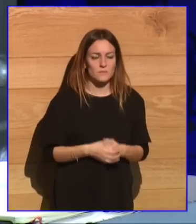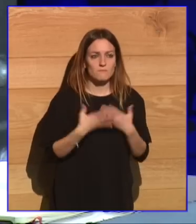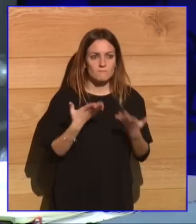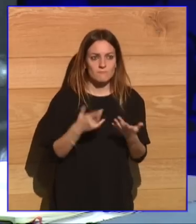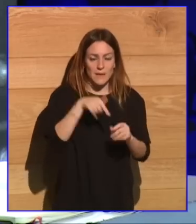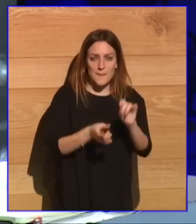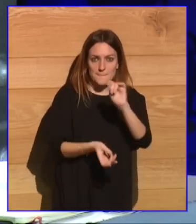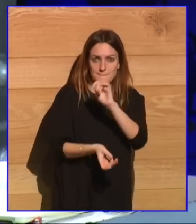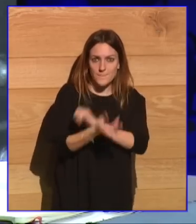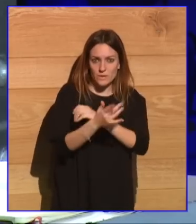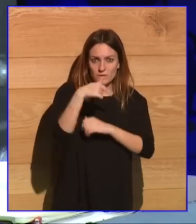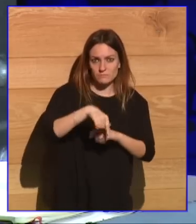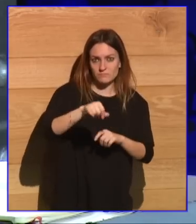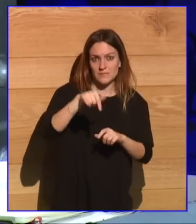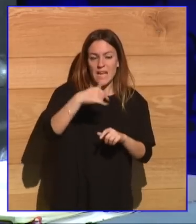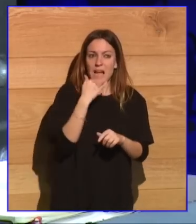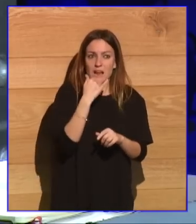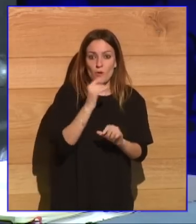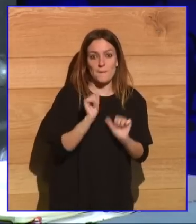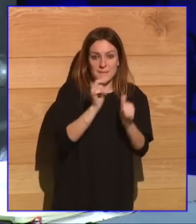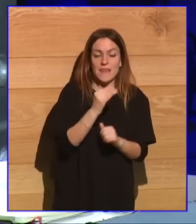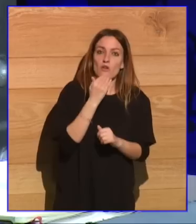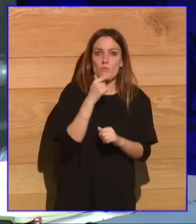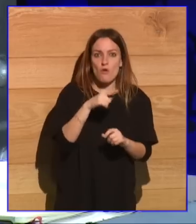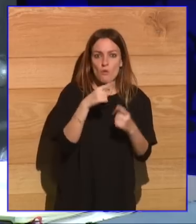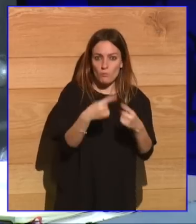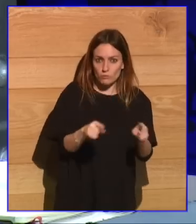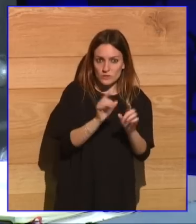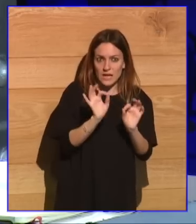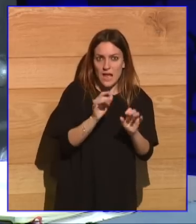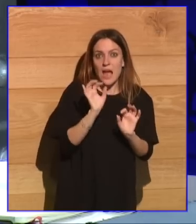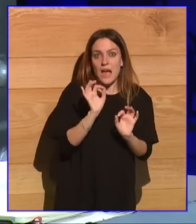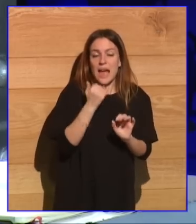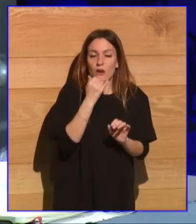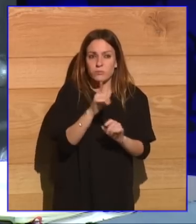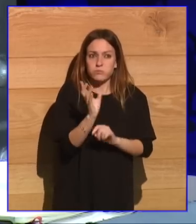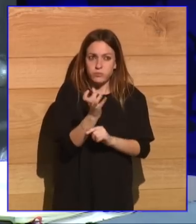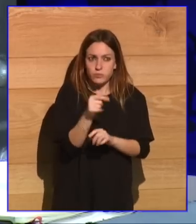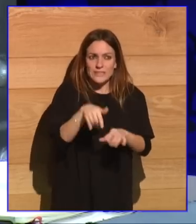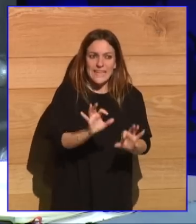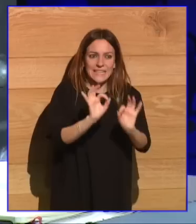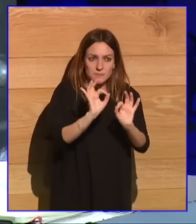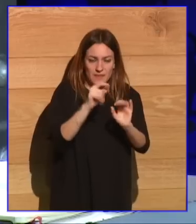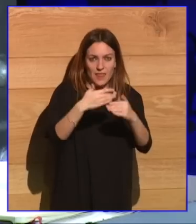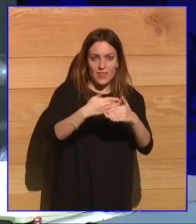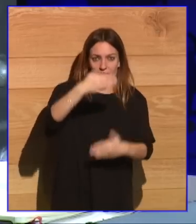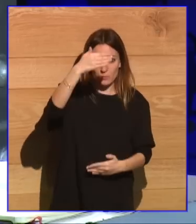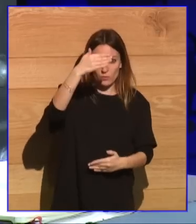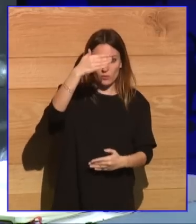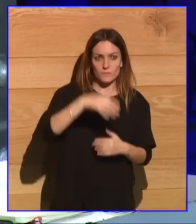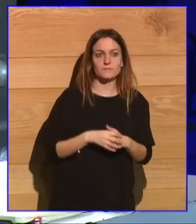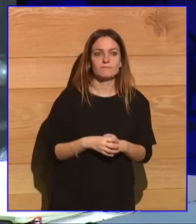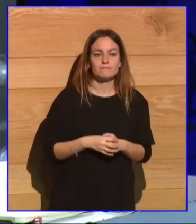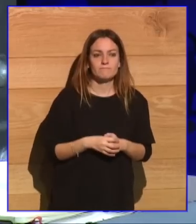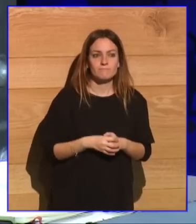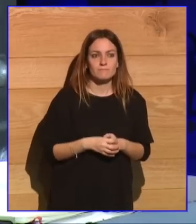esta obra inicialmente musical, que es este doble álbum tan especial que es The Wall, que es el muro,